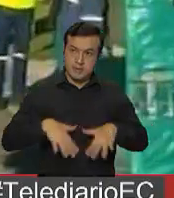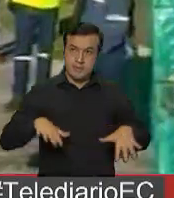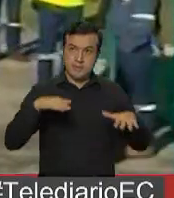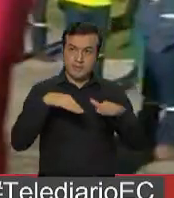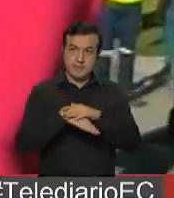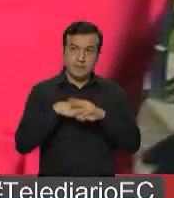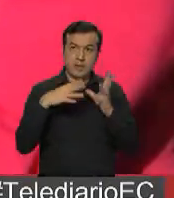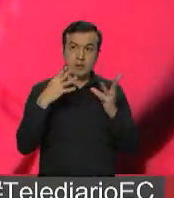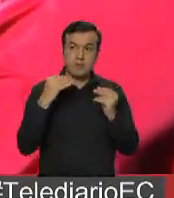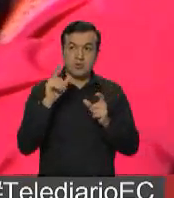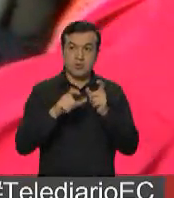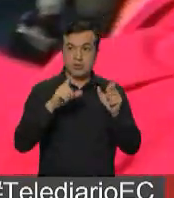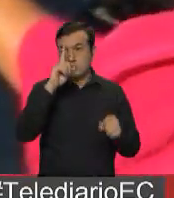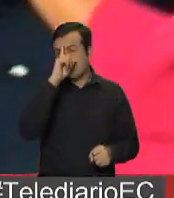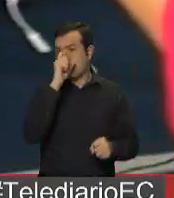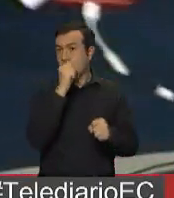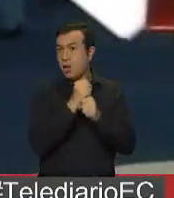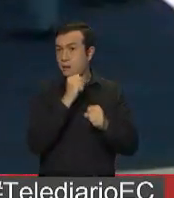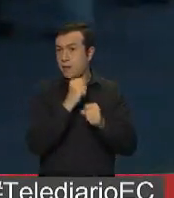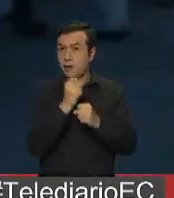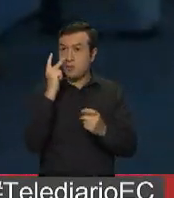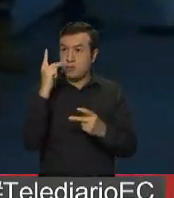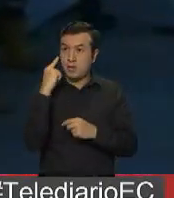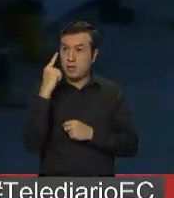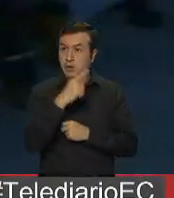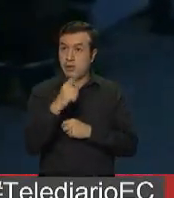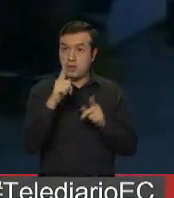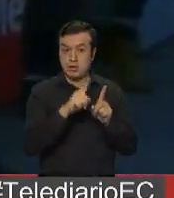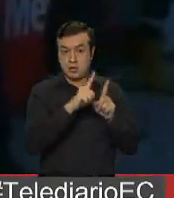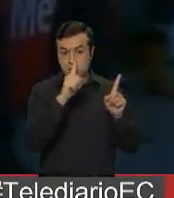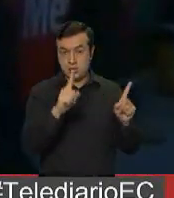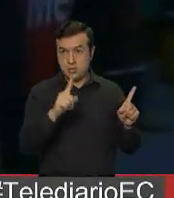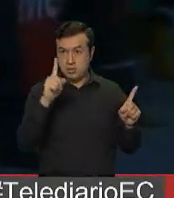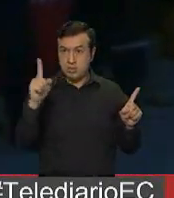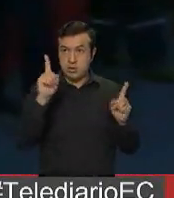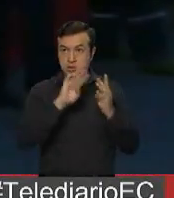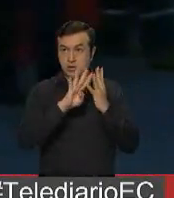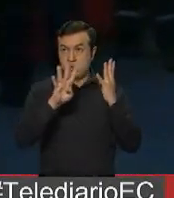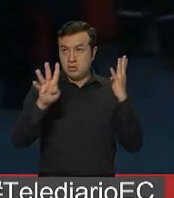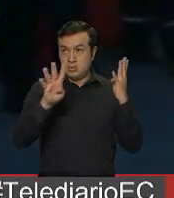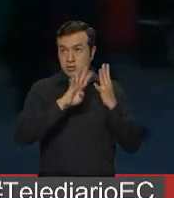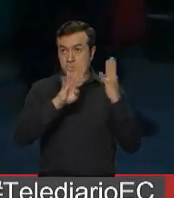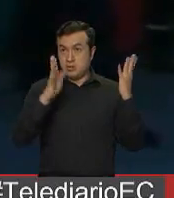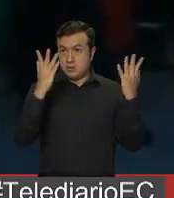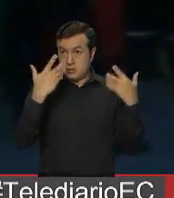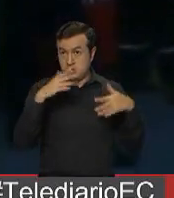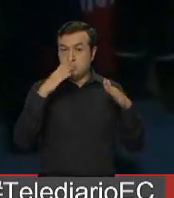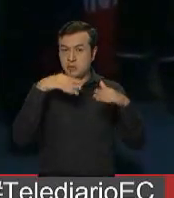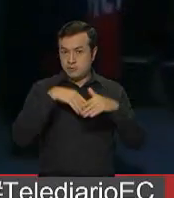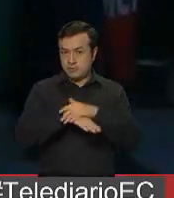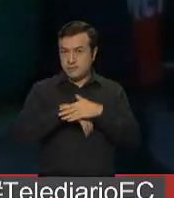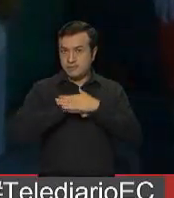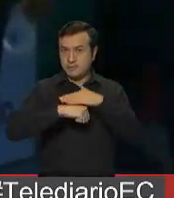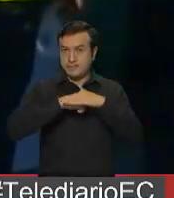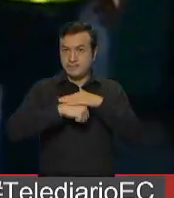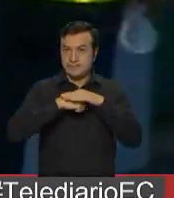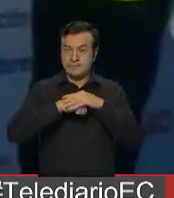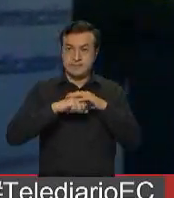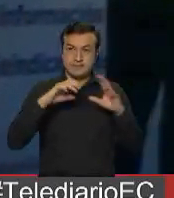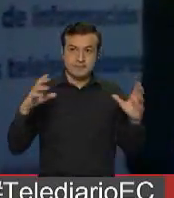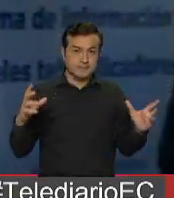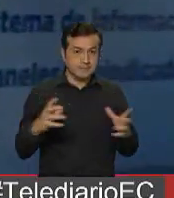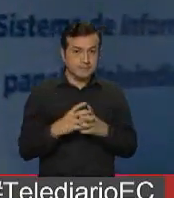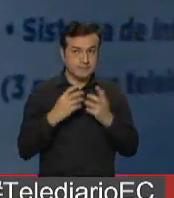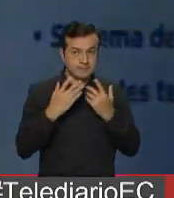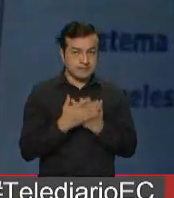decenas de trabajadores mantienen la distancia y hacen una fila previo al ingreso a las instalaciones de